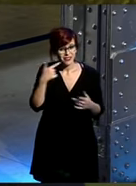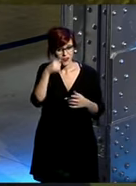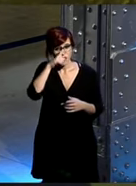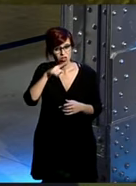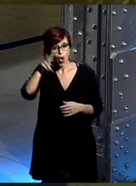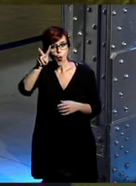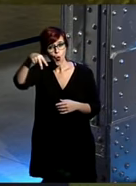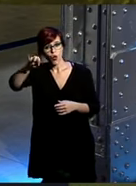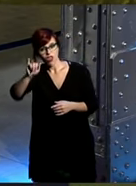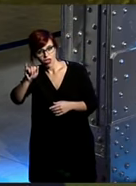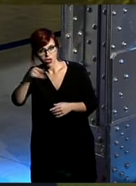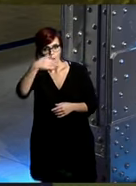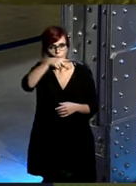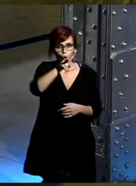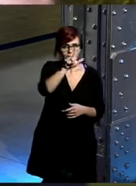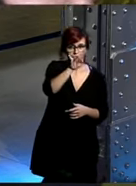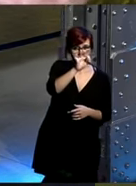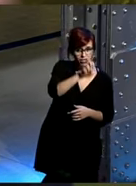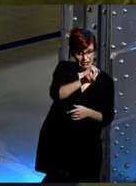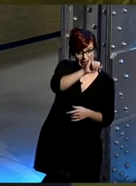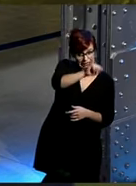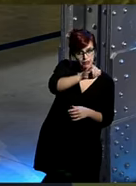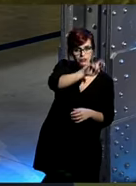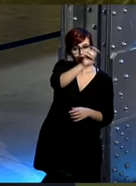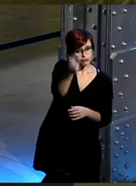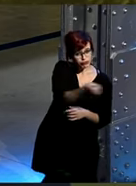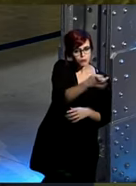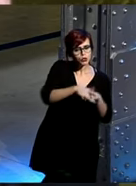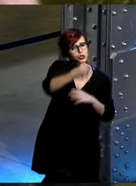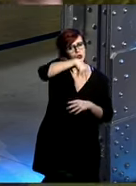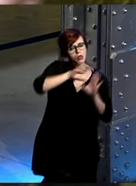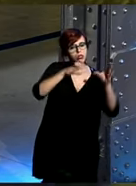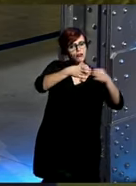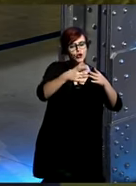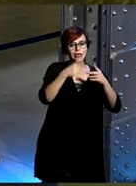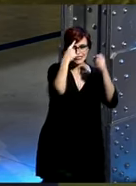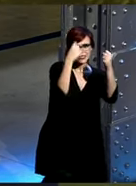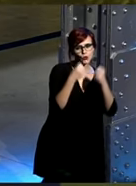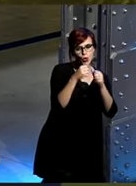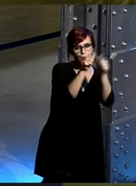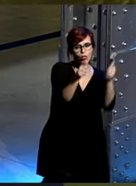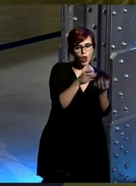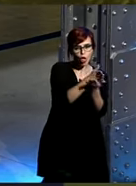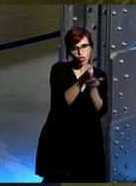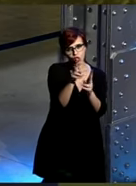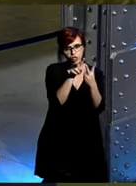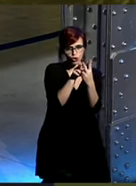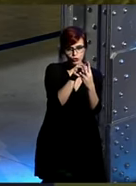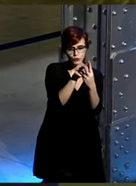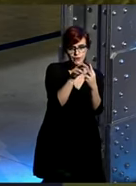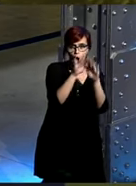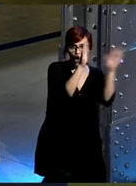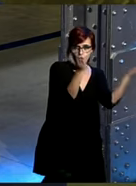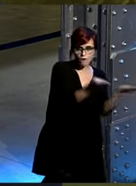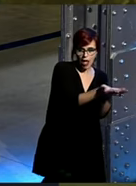multiversidad respecto a la universidad, pues también tenemos dos modelos de institución. El modelo global y